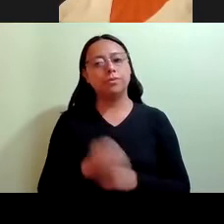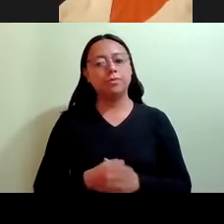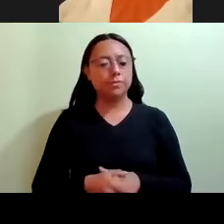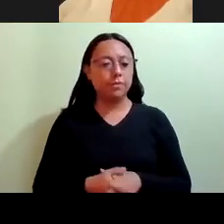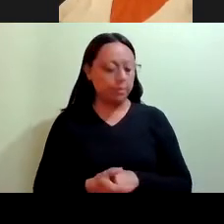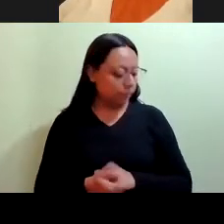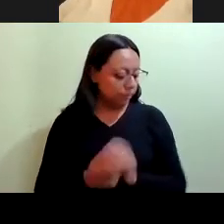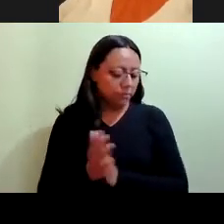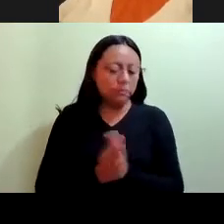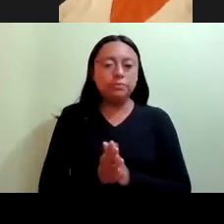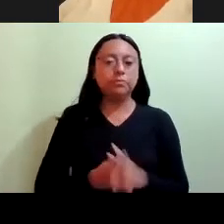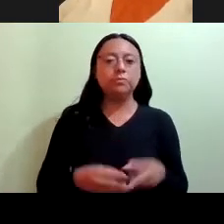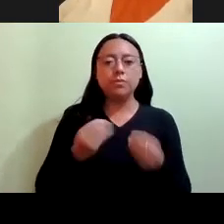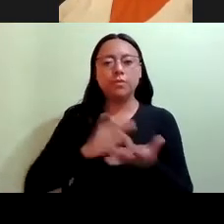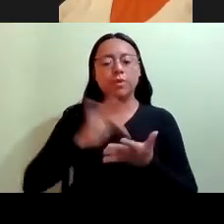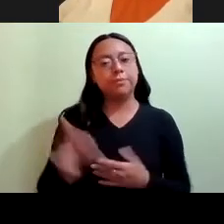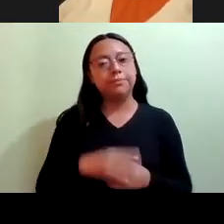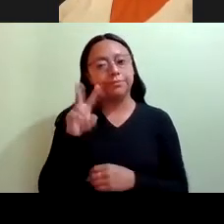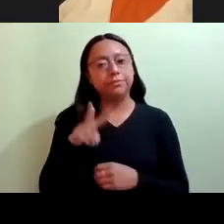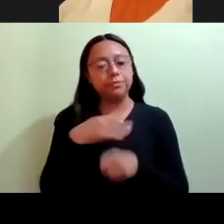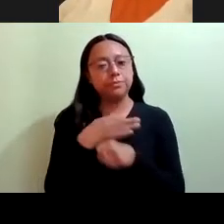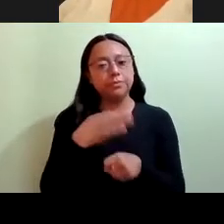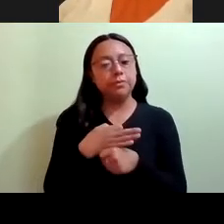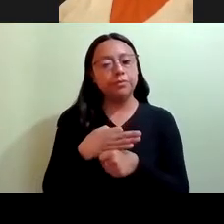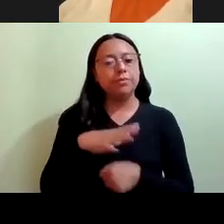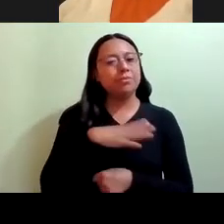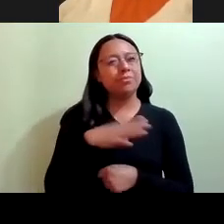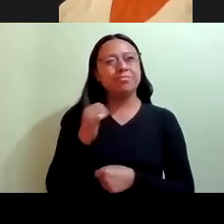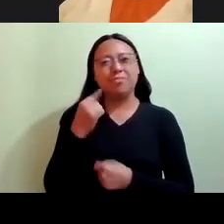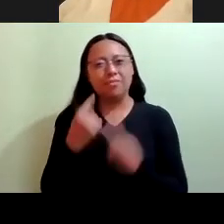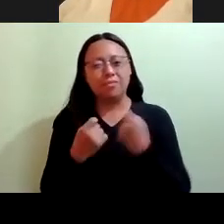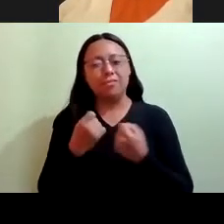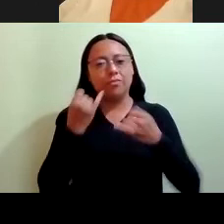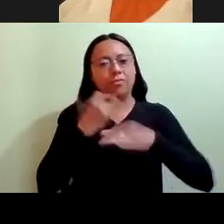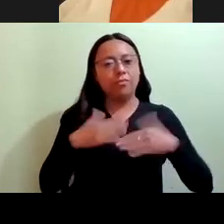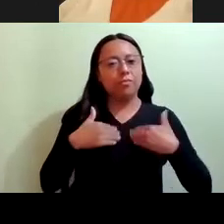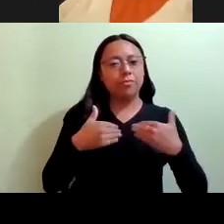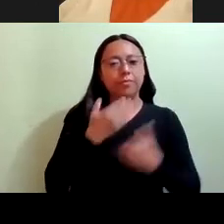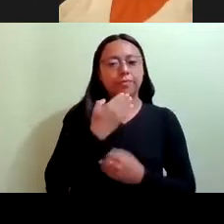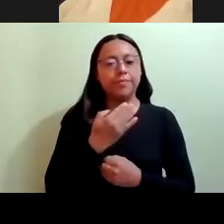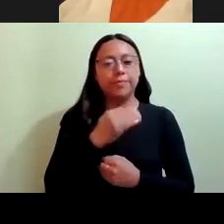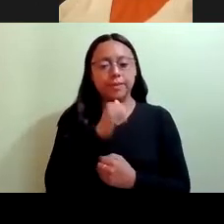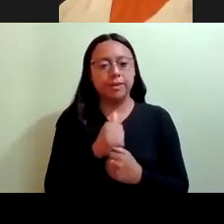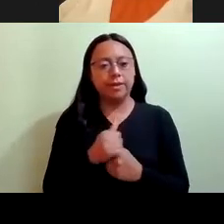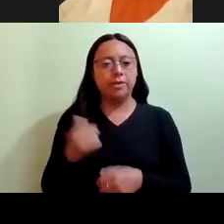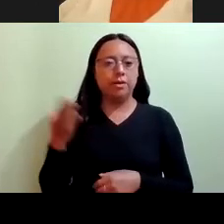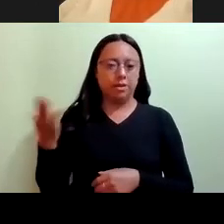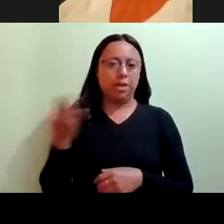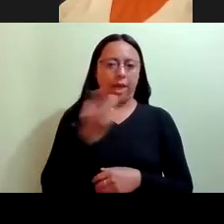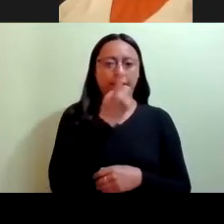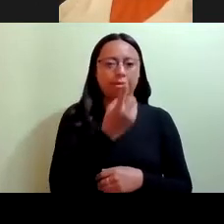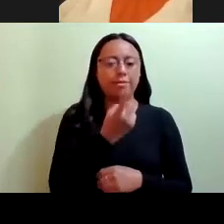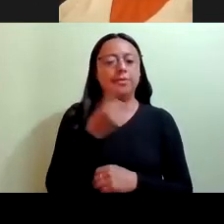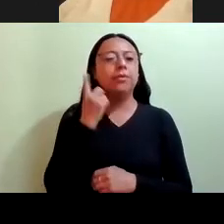Adelante. Sí, muchas gracias. Bueno, efectivamente tenemos ahí cierta laguna, como bien lo señala el diputado Sesma.